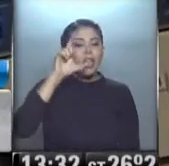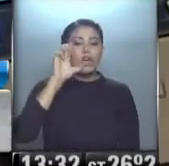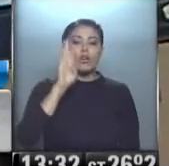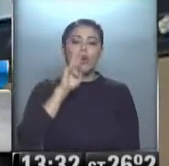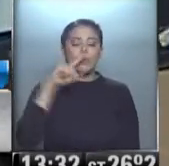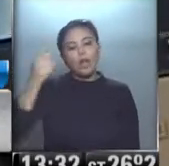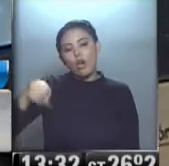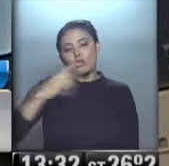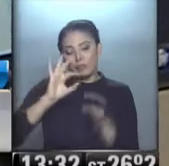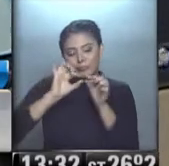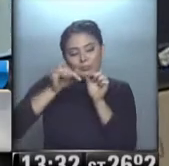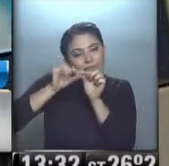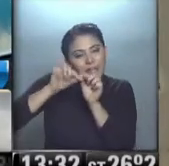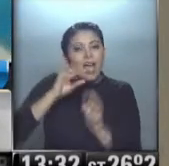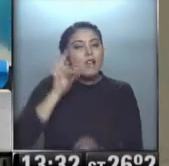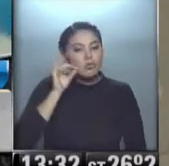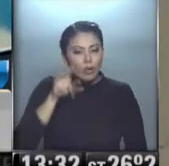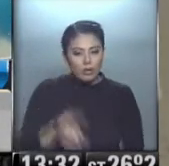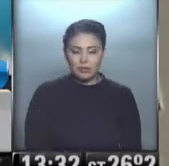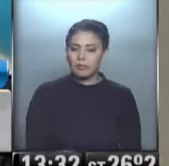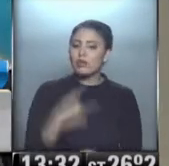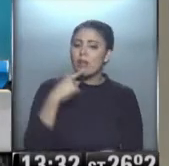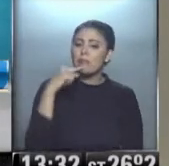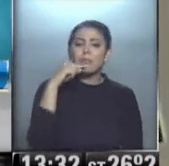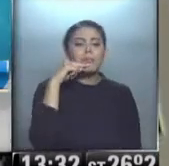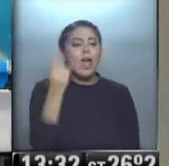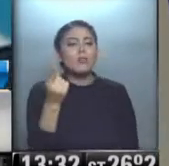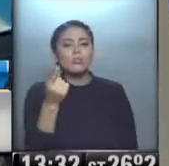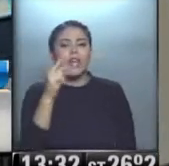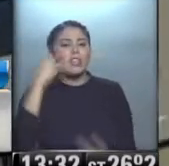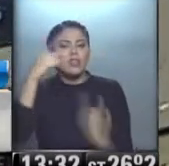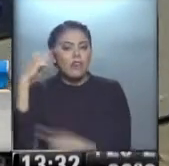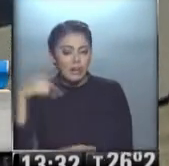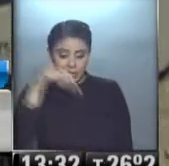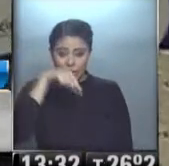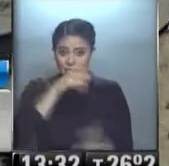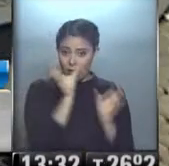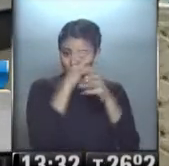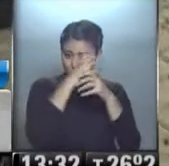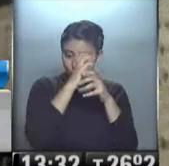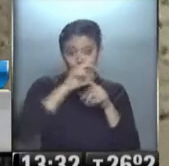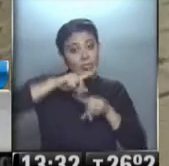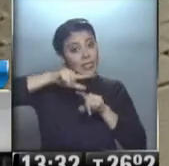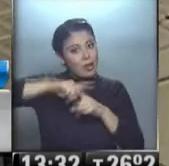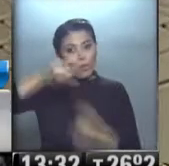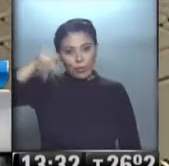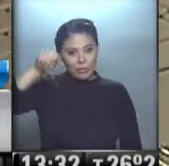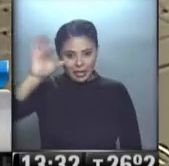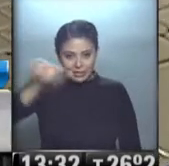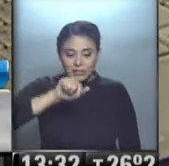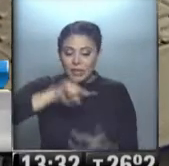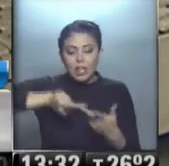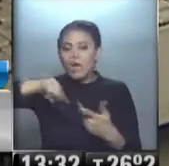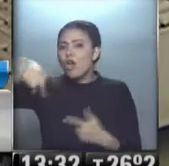azúcar son cristales de azúcar y le vamos a preguntar albertoalberto qué diferencia existe entre este microscopio tecnológico que ustedes han traído